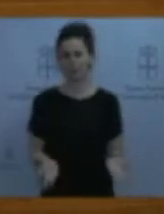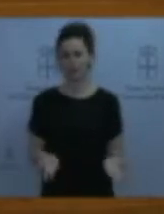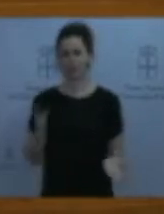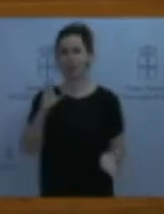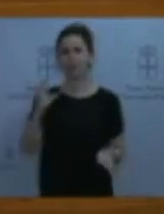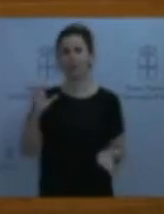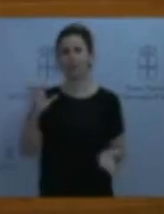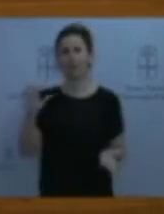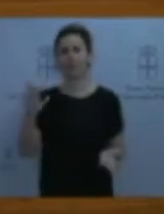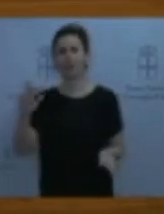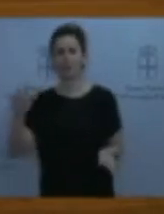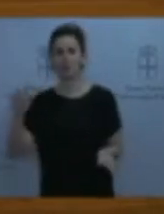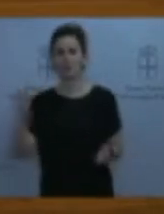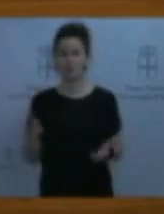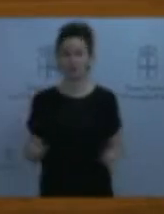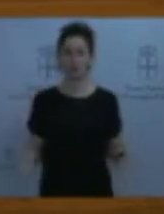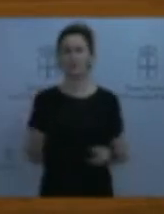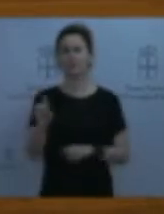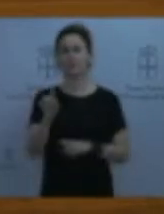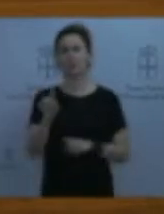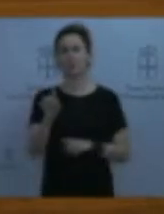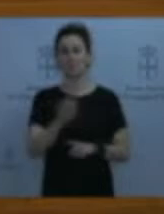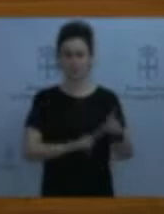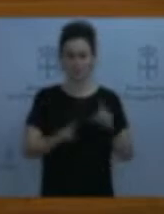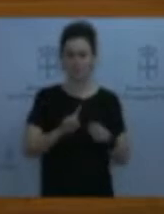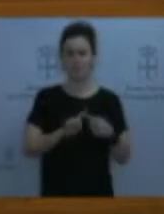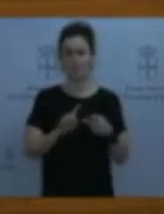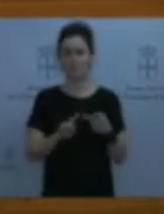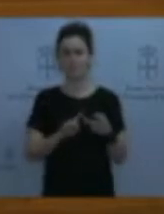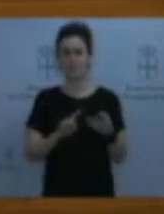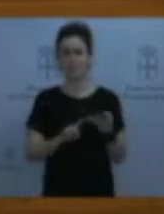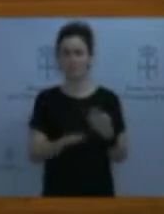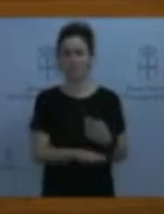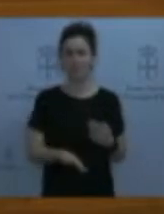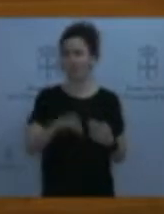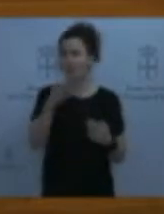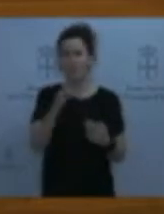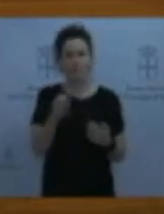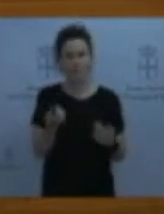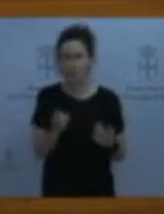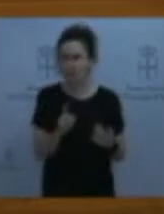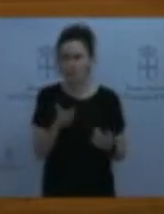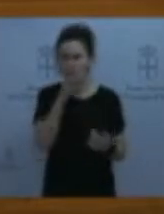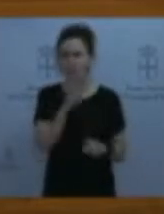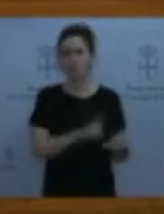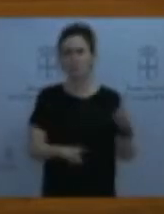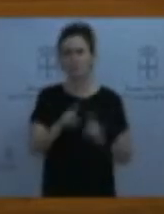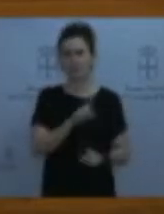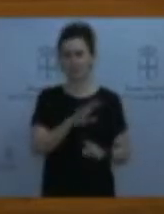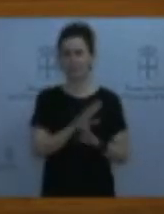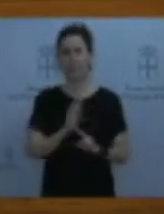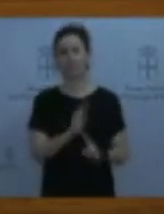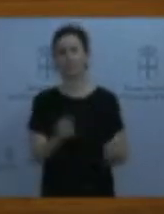problemas, el distrito único no resuelve absolutamente ninguno, porque lo que se dan en esos problemas y lo que subyace